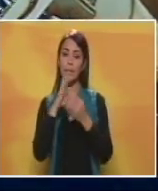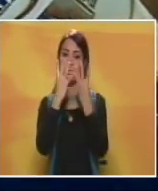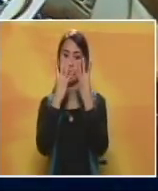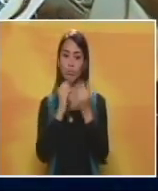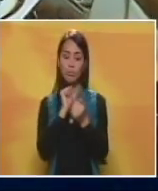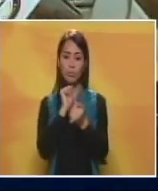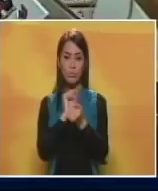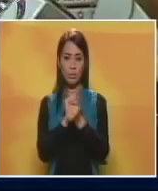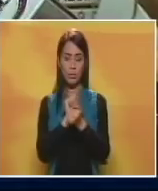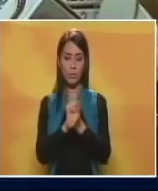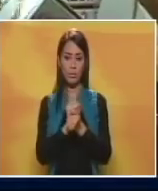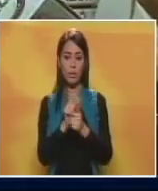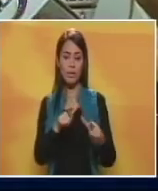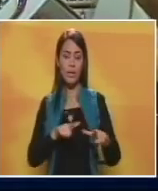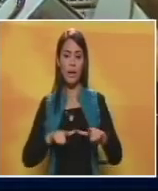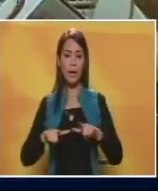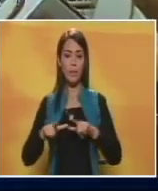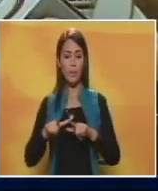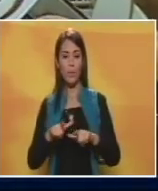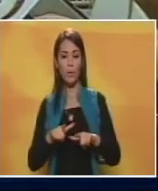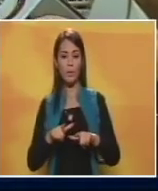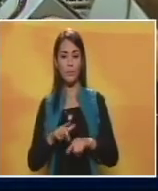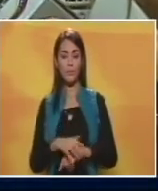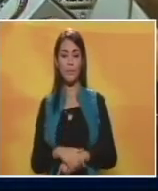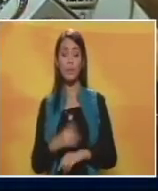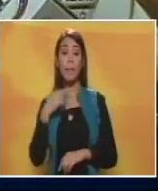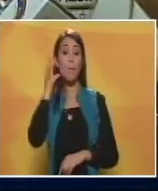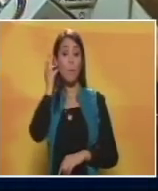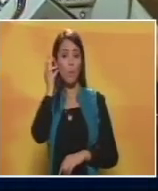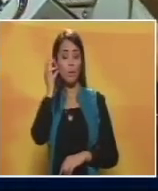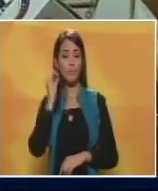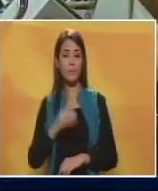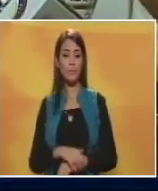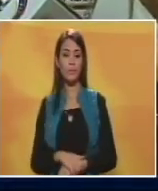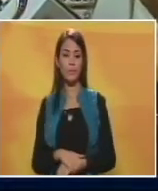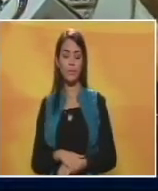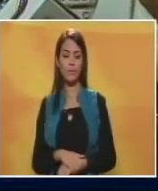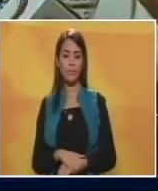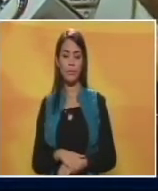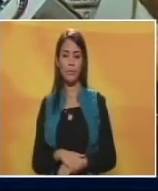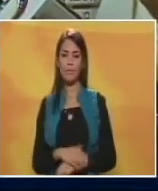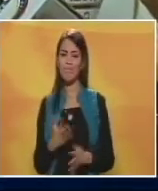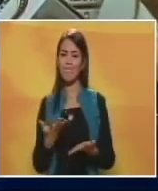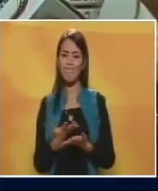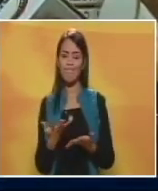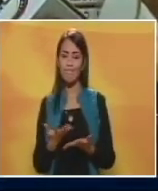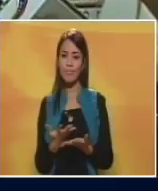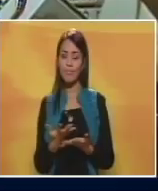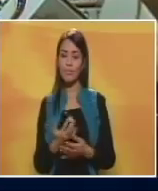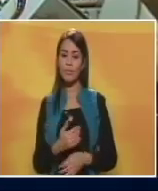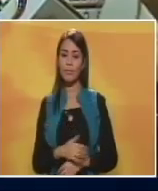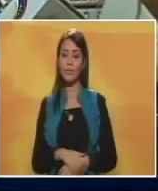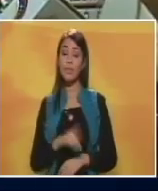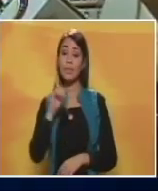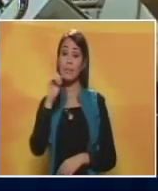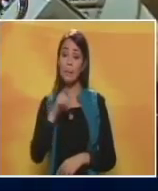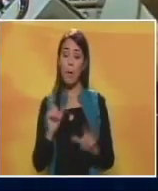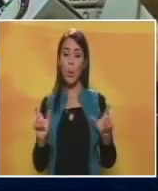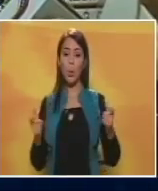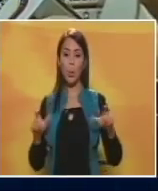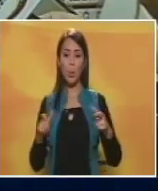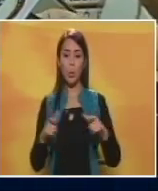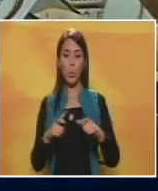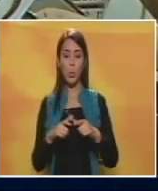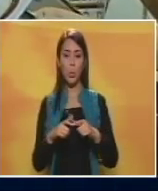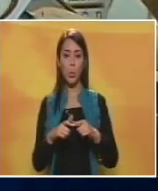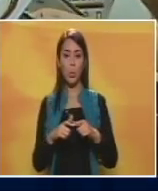en los recintos de reclusión para mujeres, ha significado también la disminución